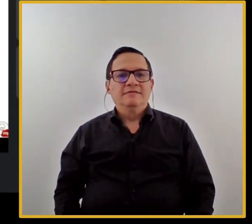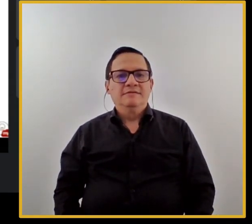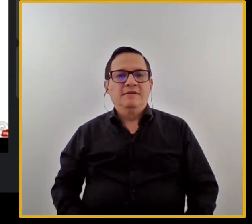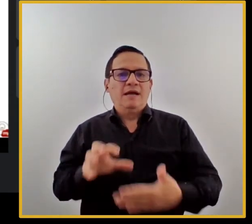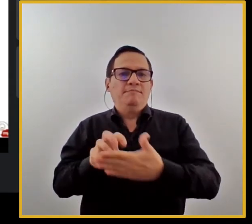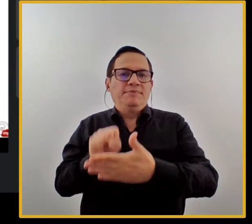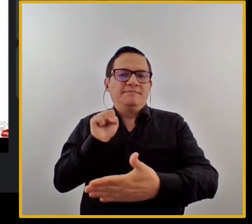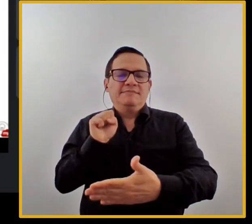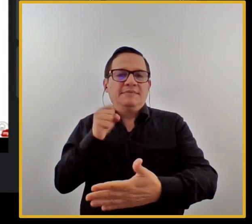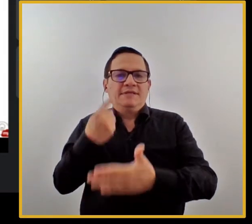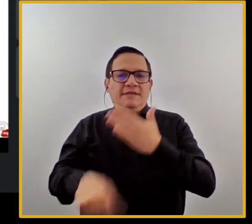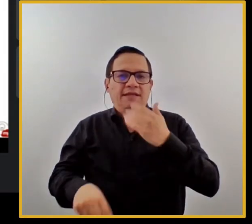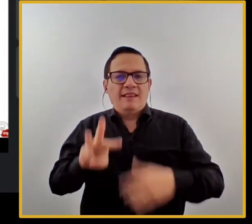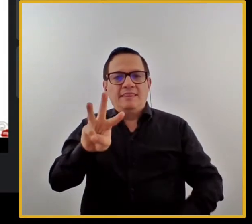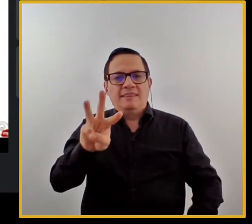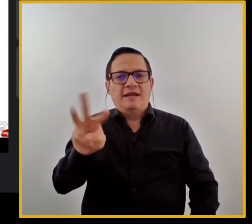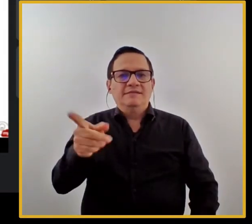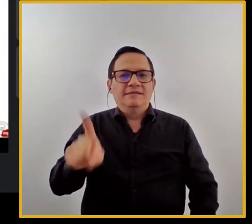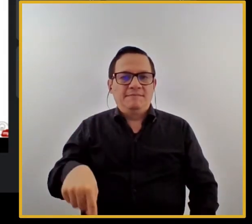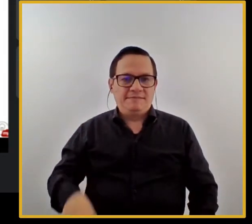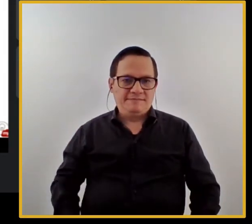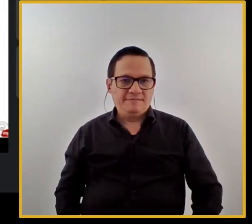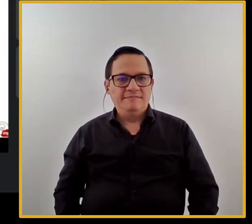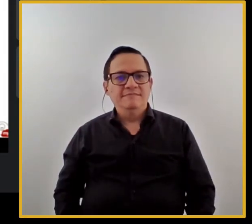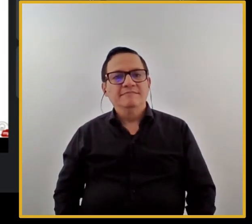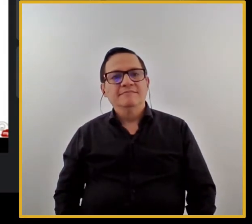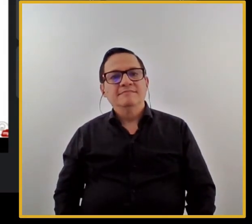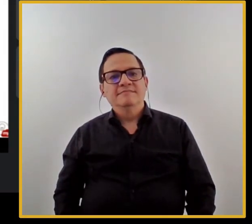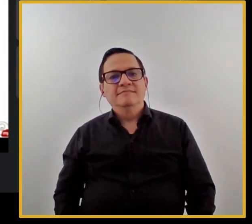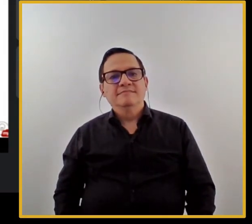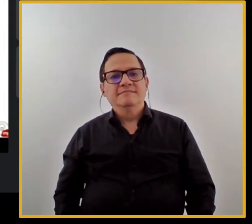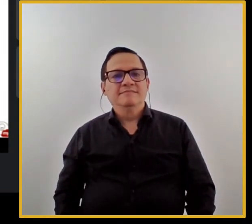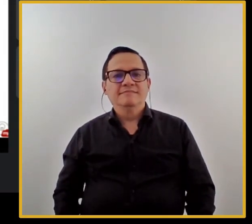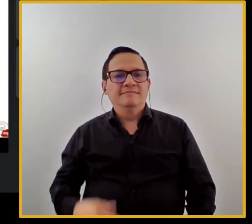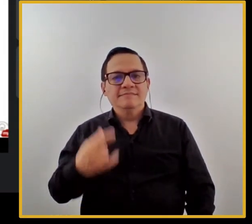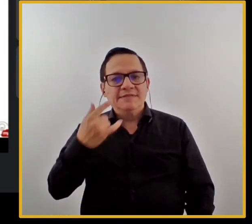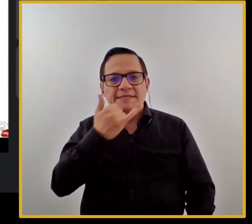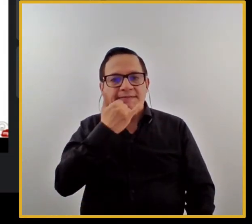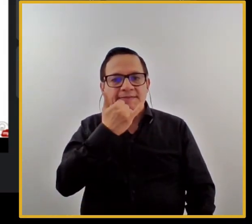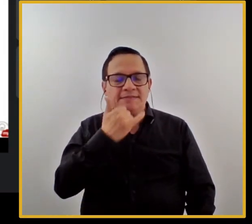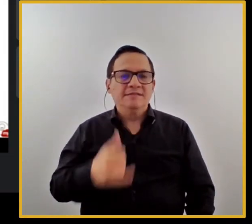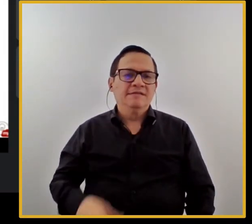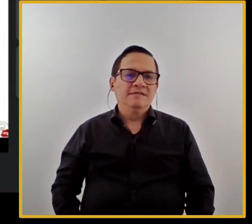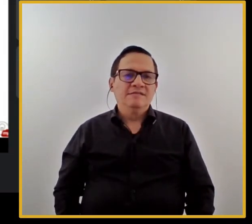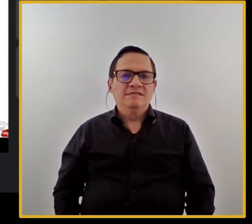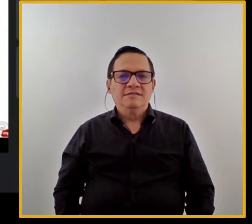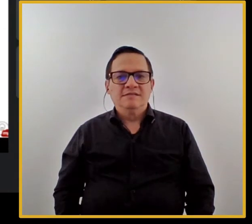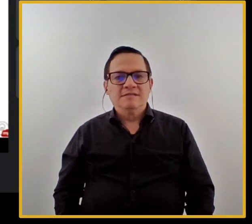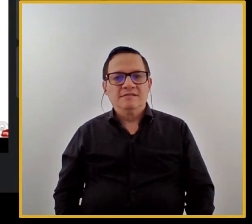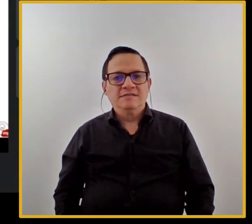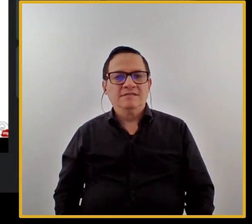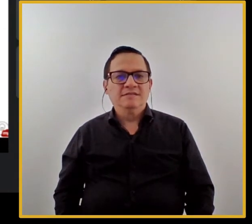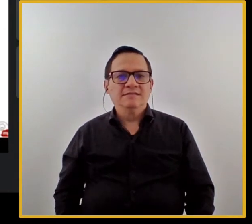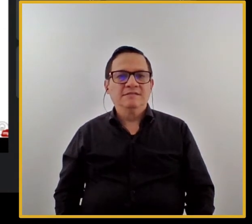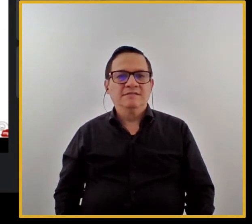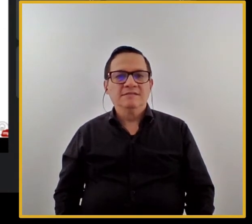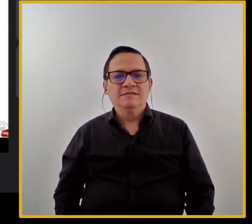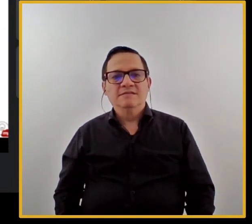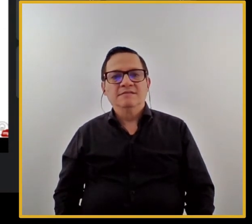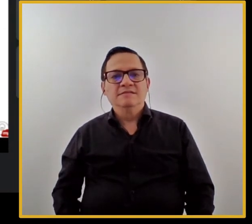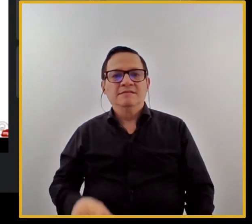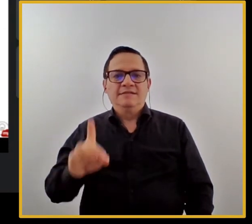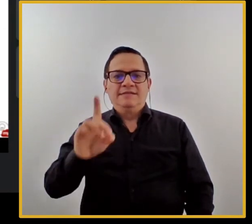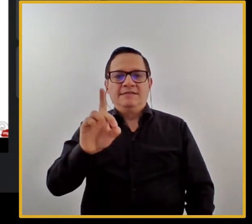suprime el 3, ¿no? ¿Cierto? Entonces, ¿qué me queda? Allí me queda, al lado me queda d